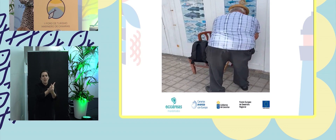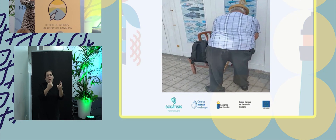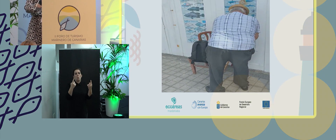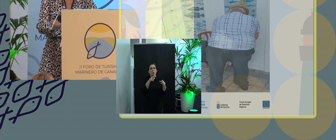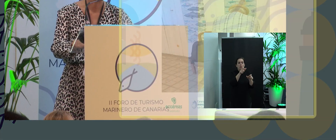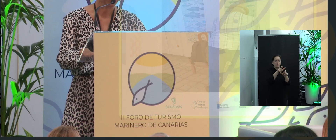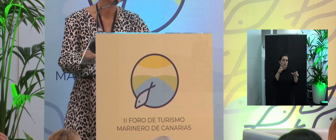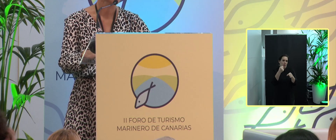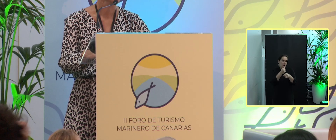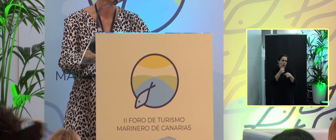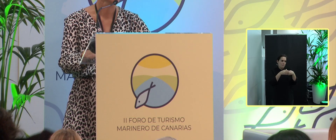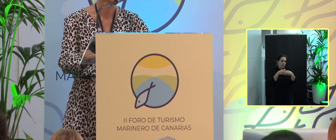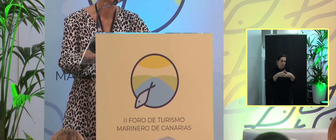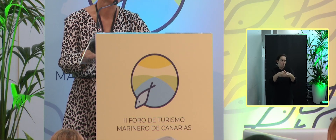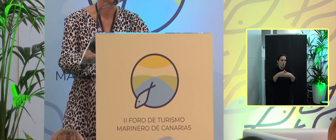Gracias